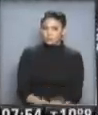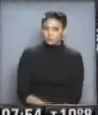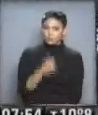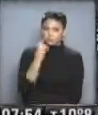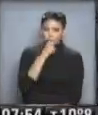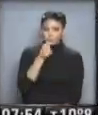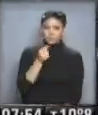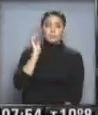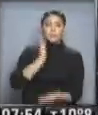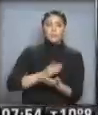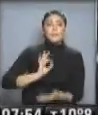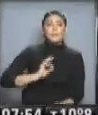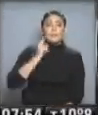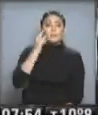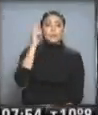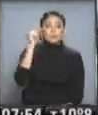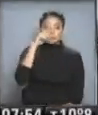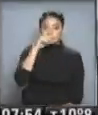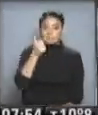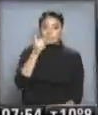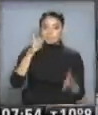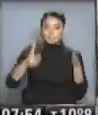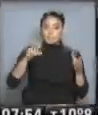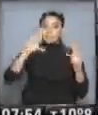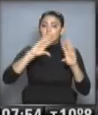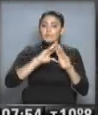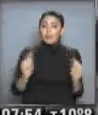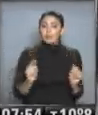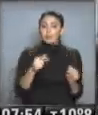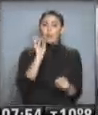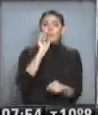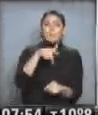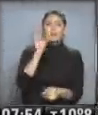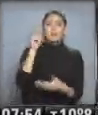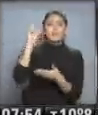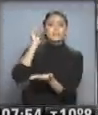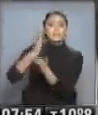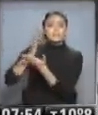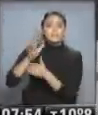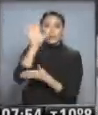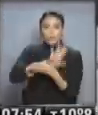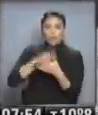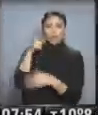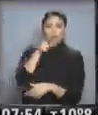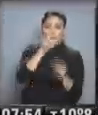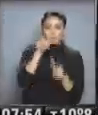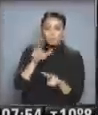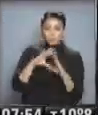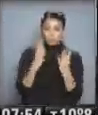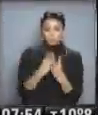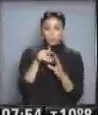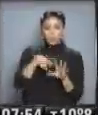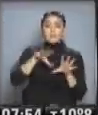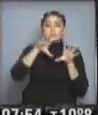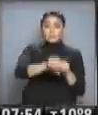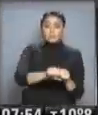partir del golpe del 76 se cierra el círculo operativo del llamado Plan Cóndor, que asoció a las dictaduras de la región en sus crímenes contra la humanidad. Así cayeron en